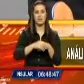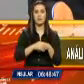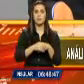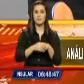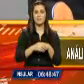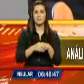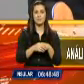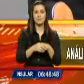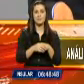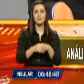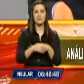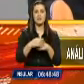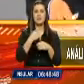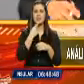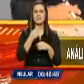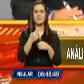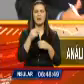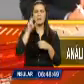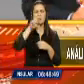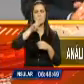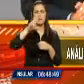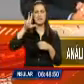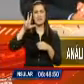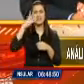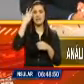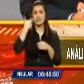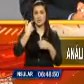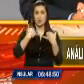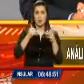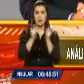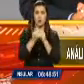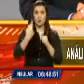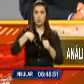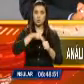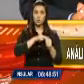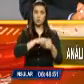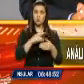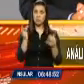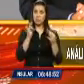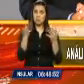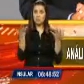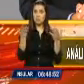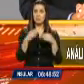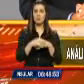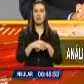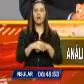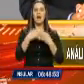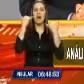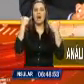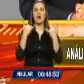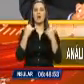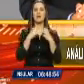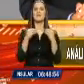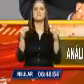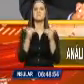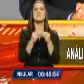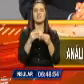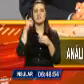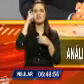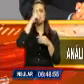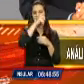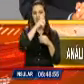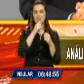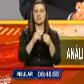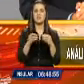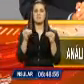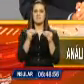hacían en 23 días? ¿Estaban jugando con nosotros? Ahora es más cruel, más